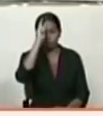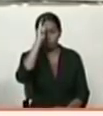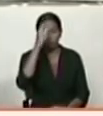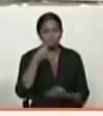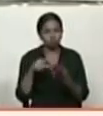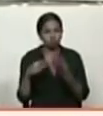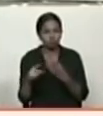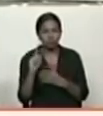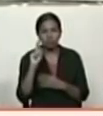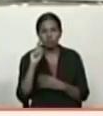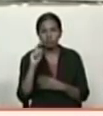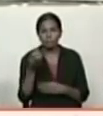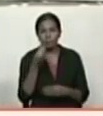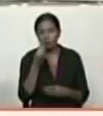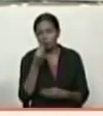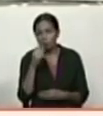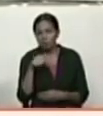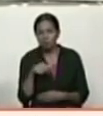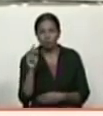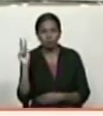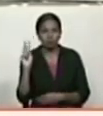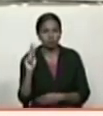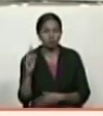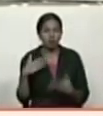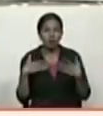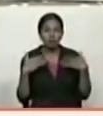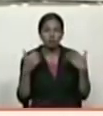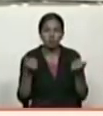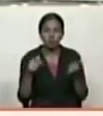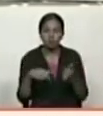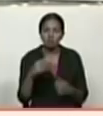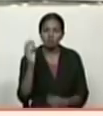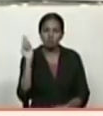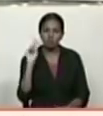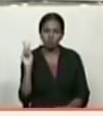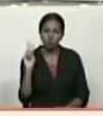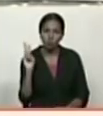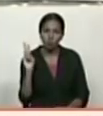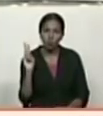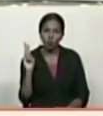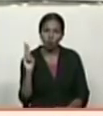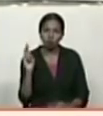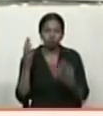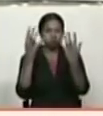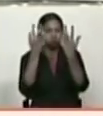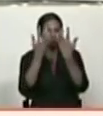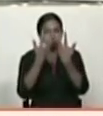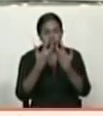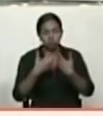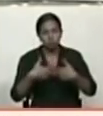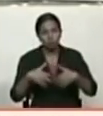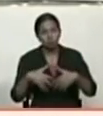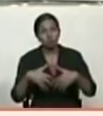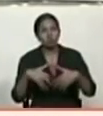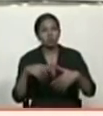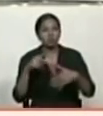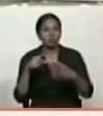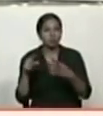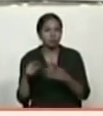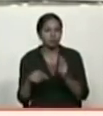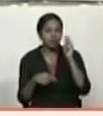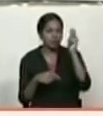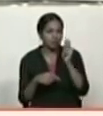necesarios para la alimentación, para la salud de Venezuela, la producción en las refinerías venezolanas